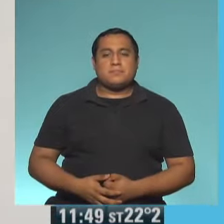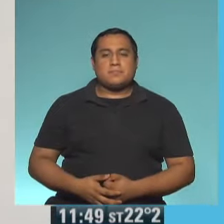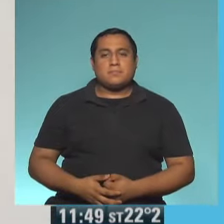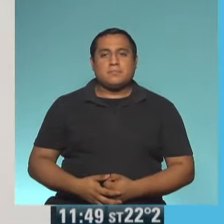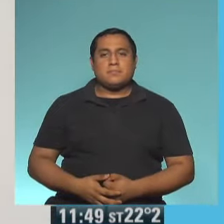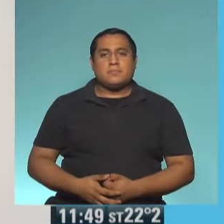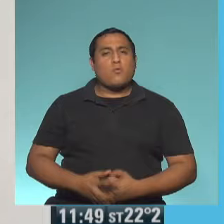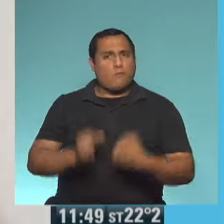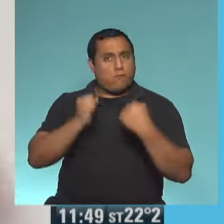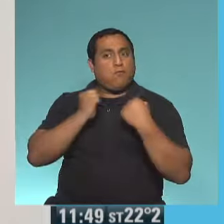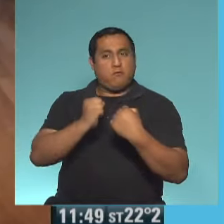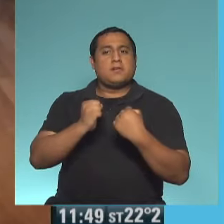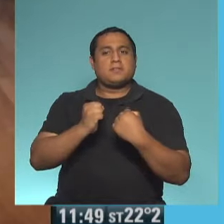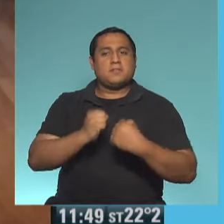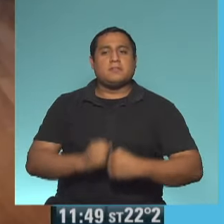superhéroe! La fuerza.